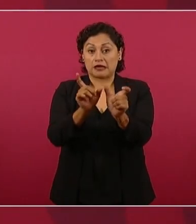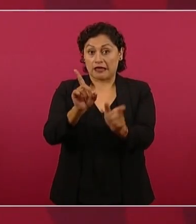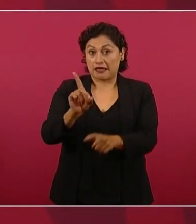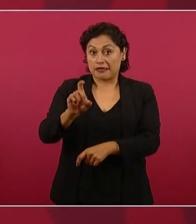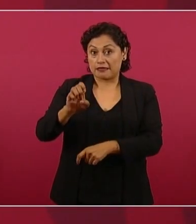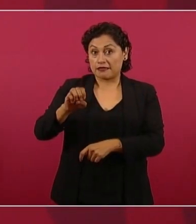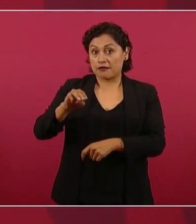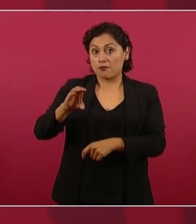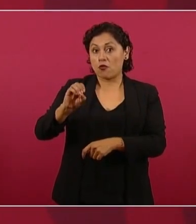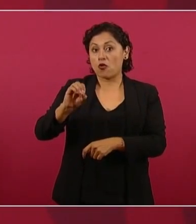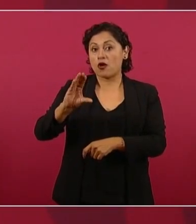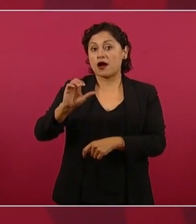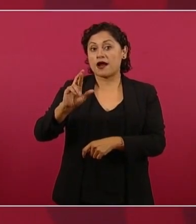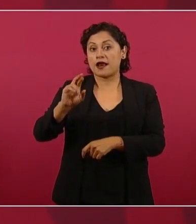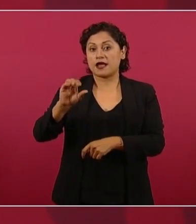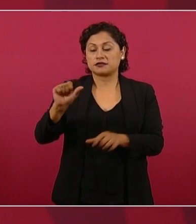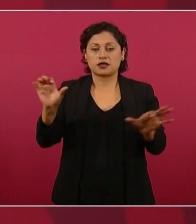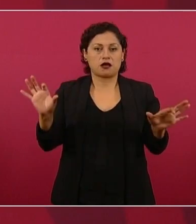es